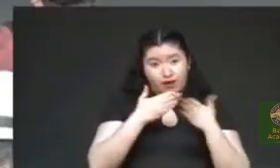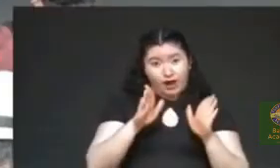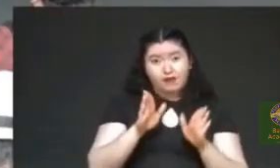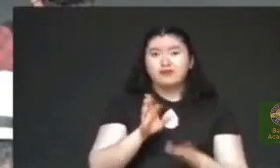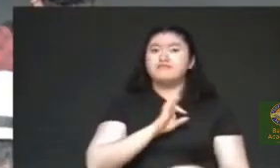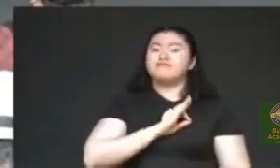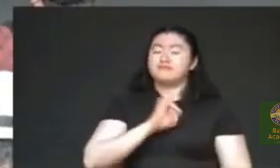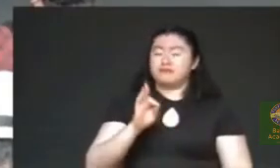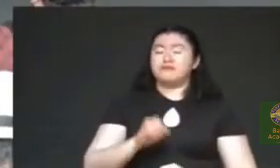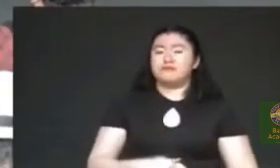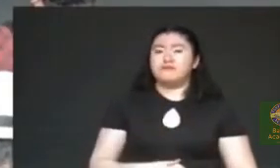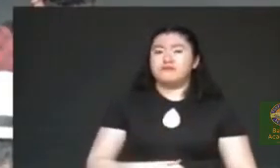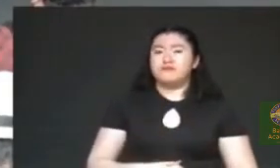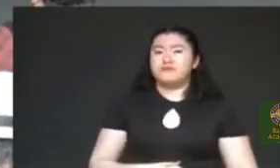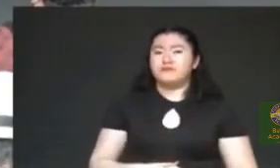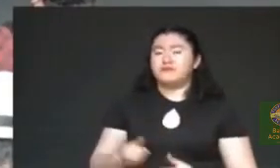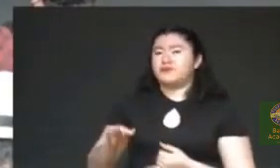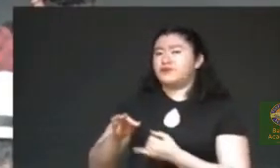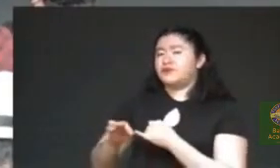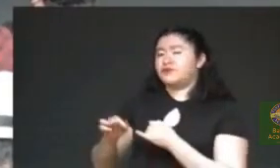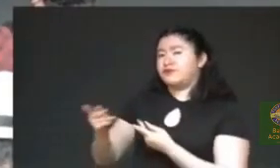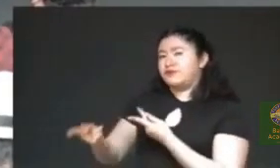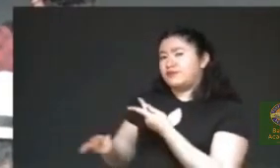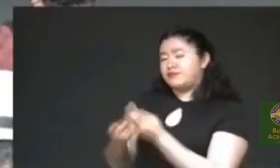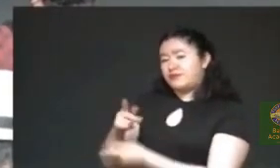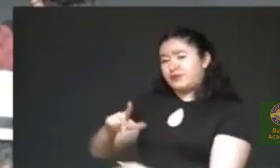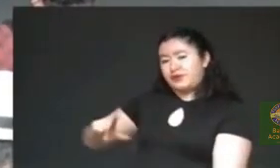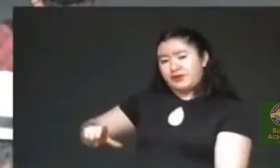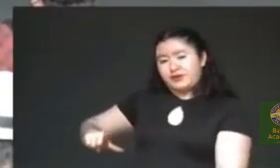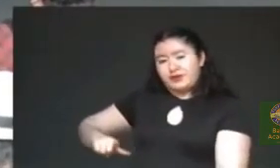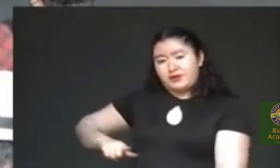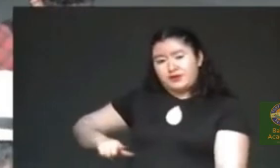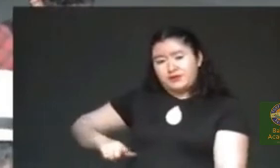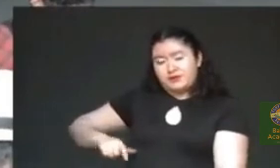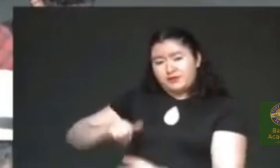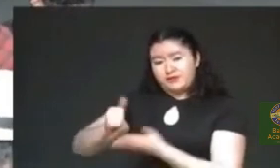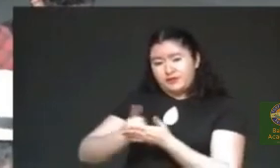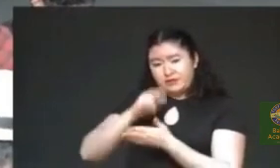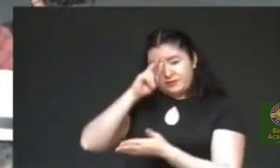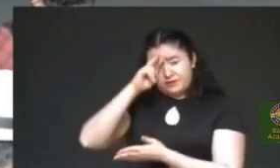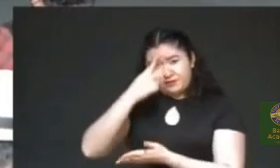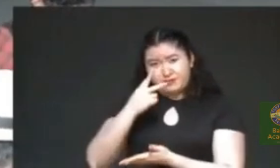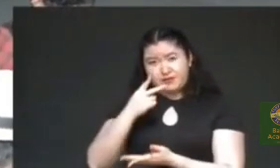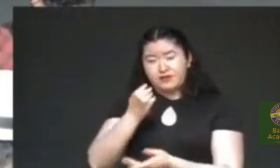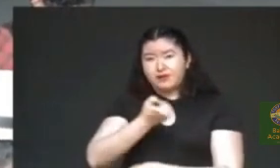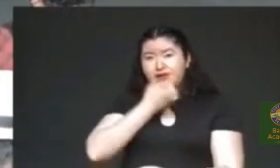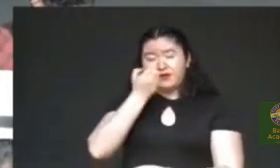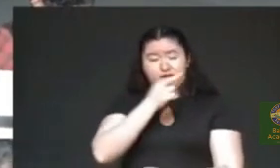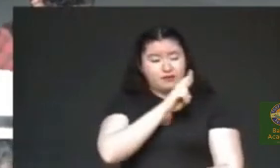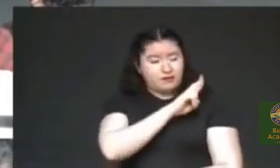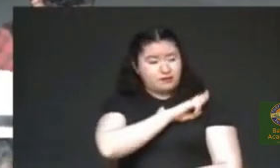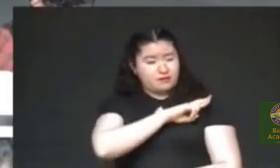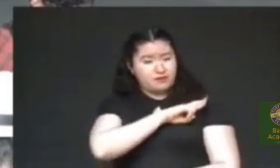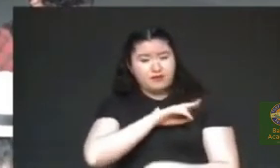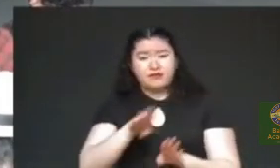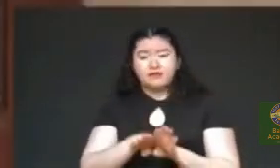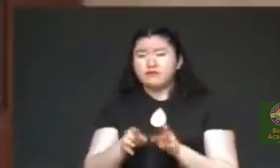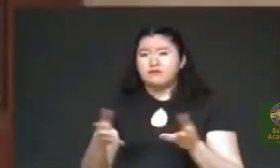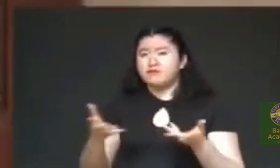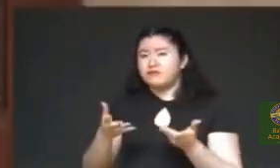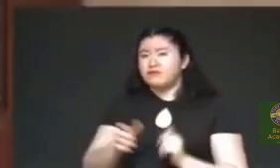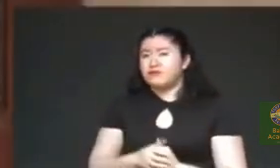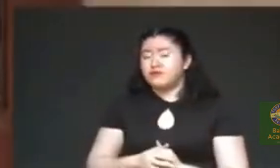último, preguntarle si el gobierno de la Ciudad de México ha tenido alguna interacción con una asociación de escuelas privadas. ¿Cómo va a ser la relación en este tema? No, pues hay